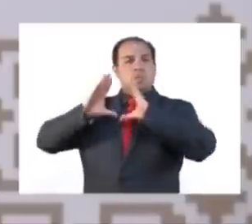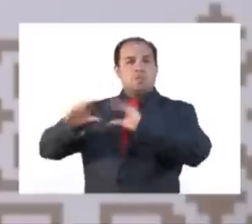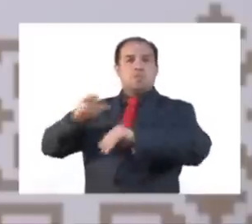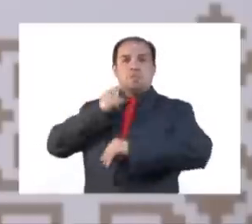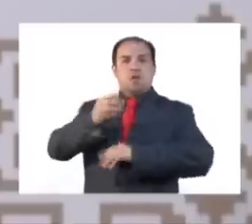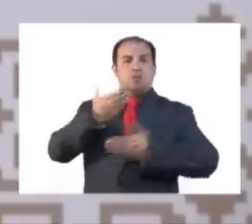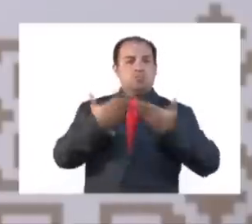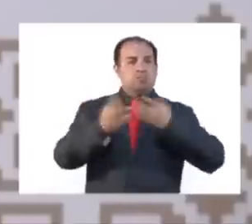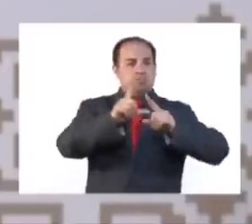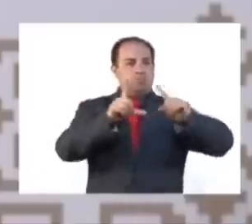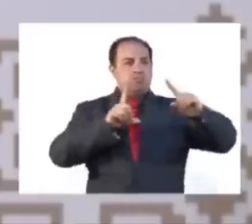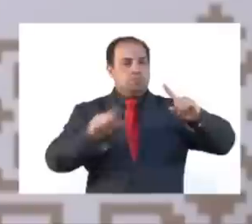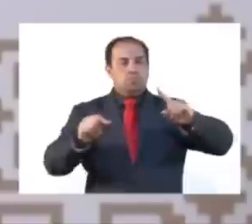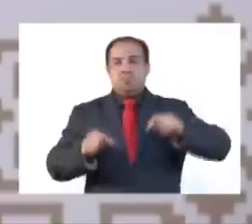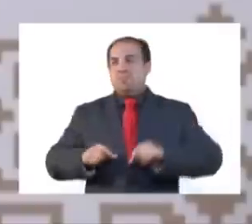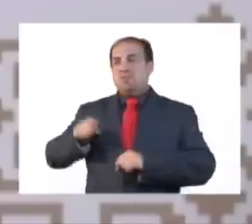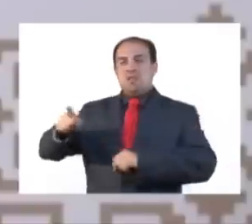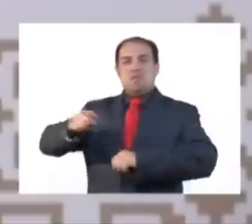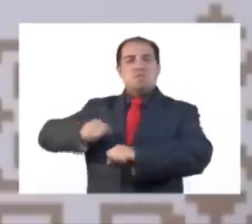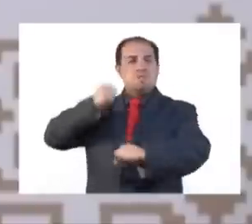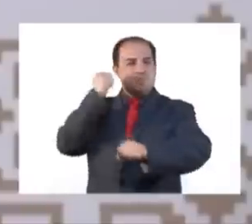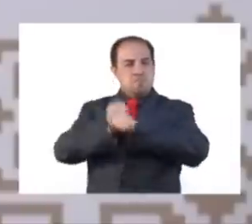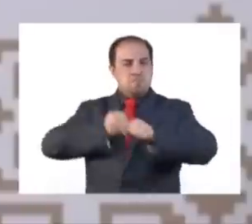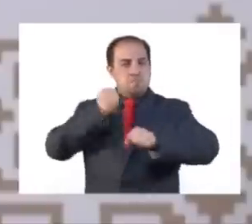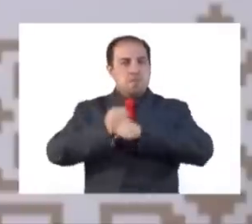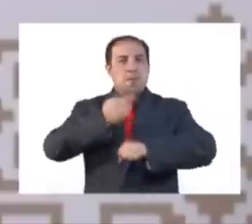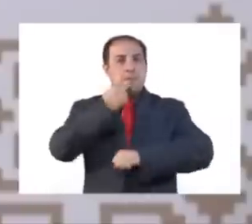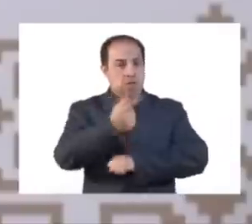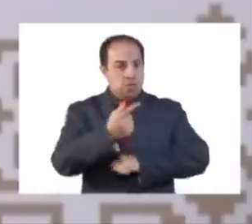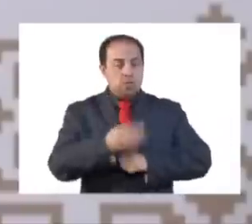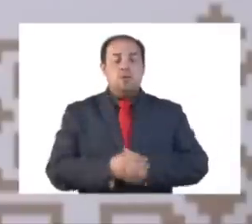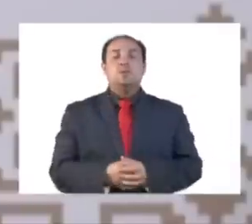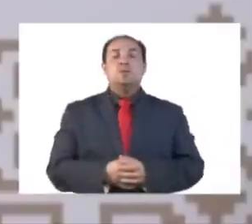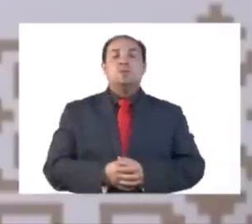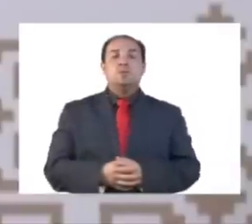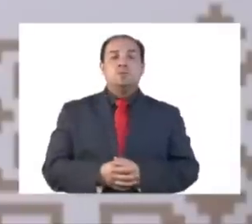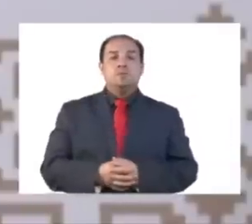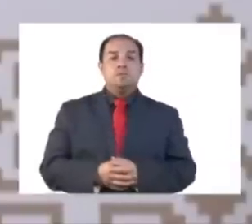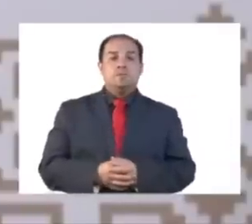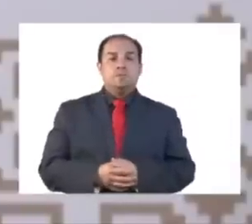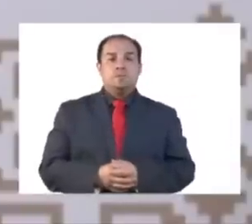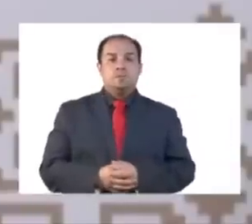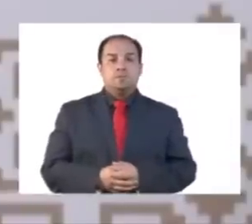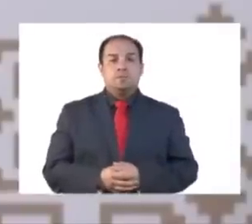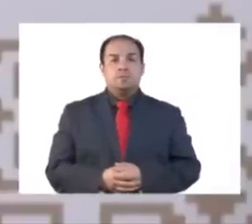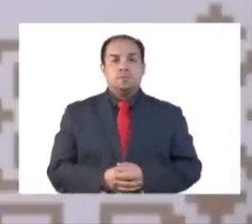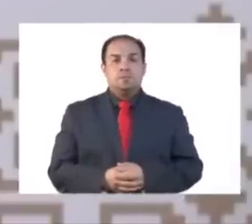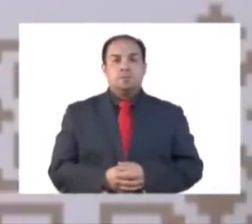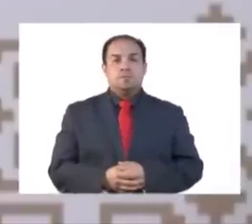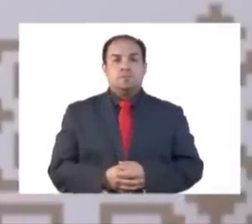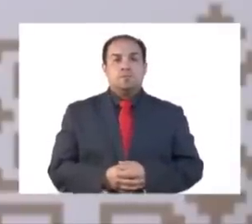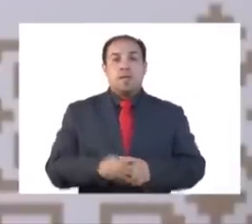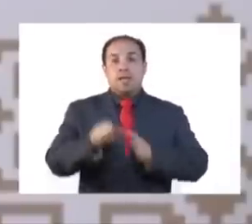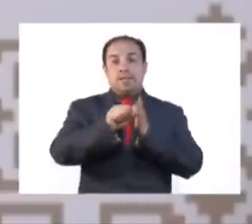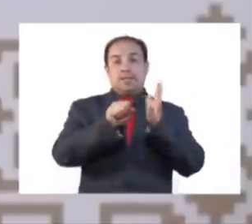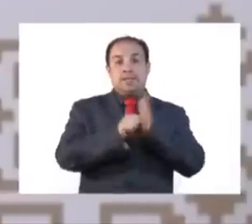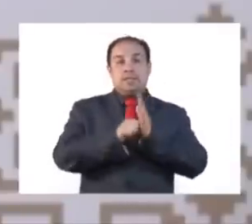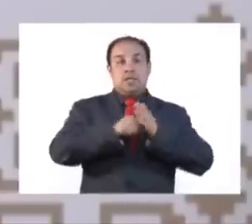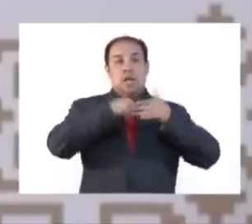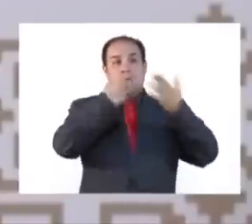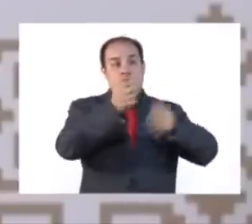del país y tenga el mejor entrenamiento. Evidentemente este es un sistema desarrollado